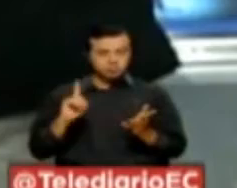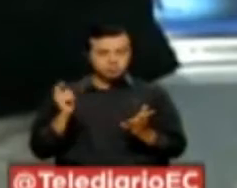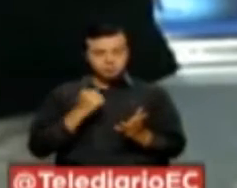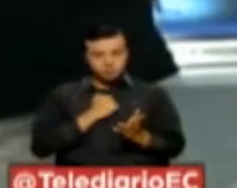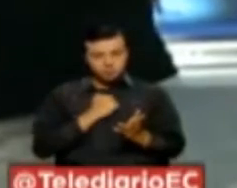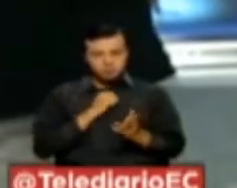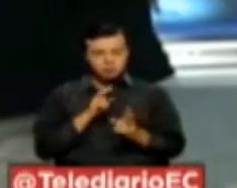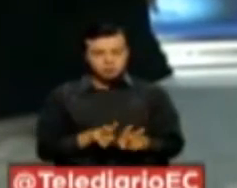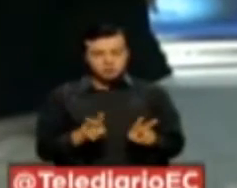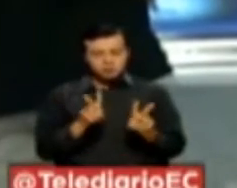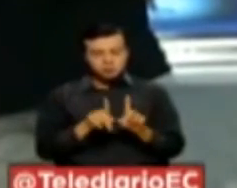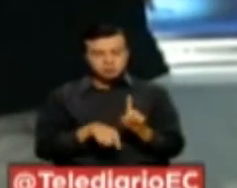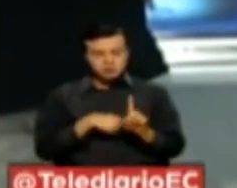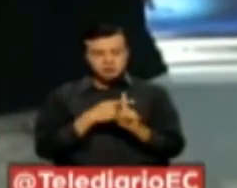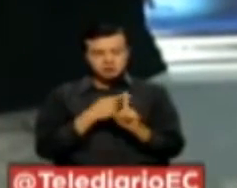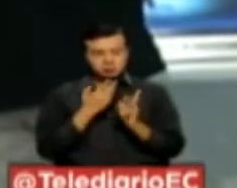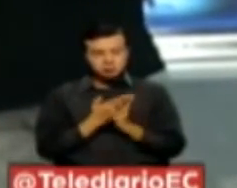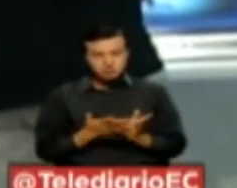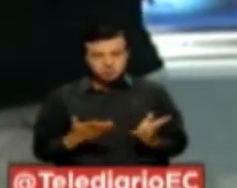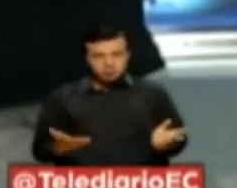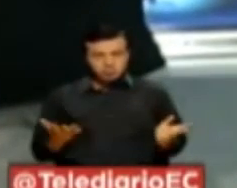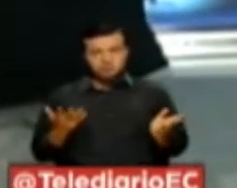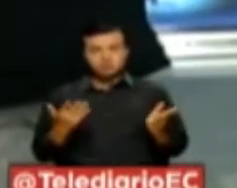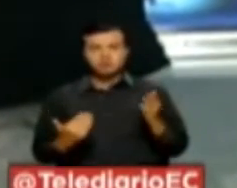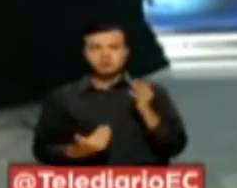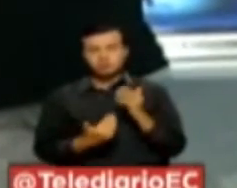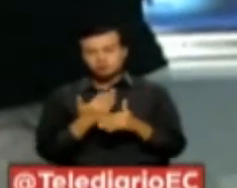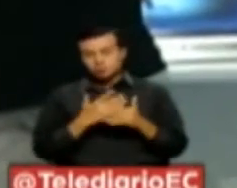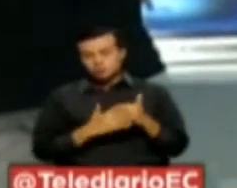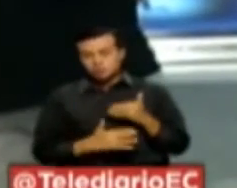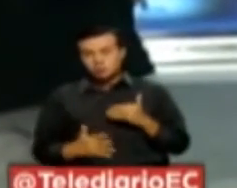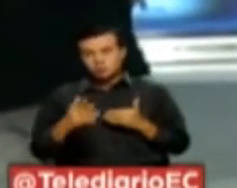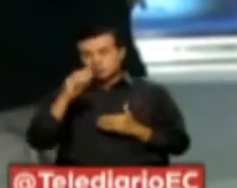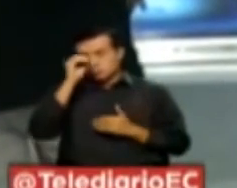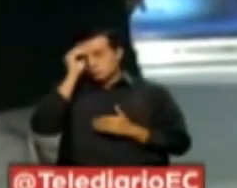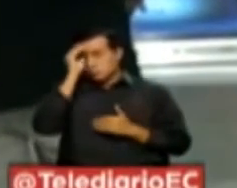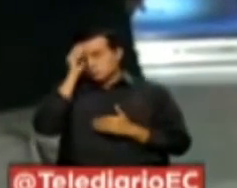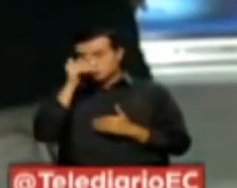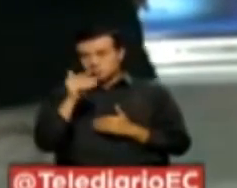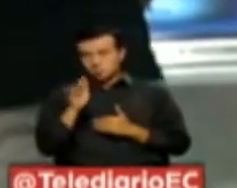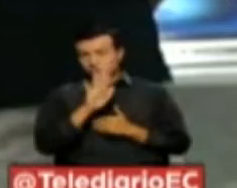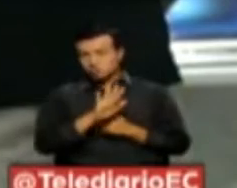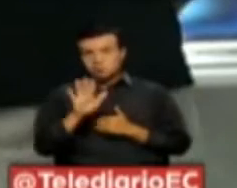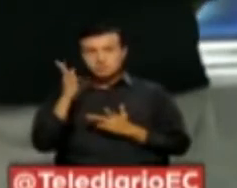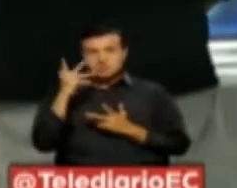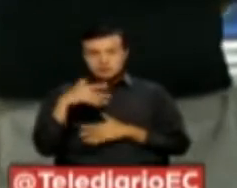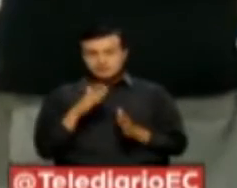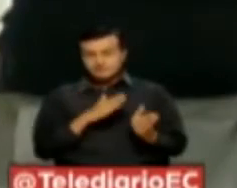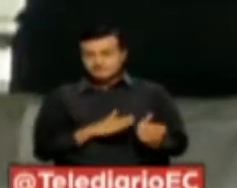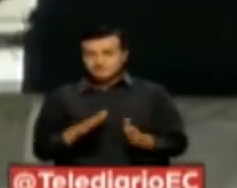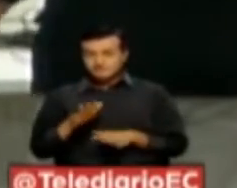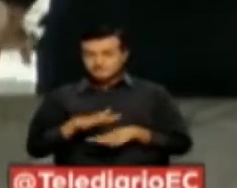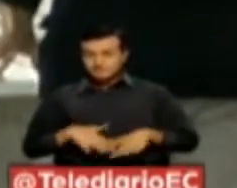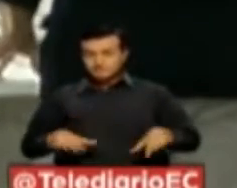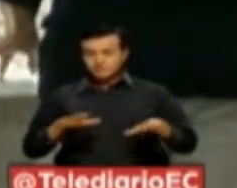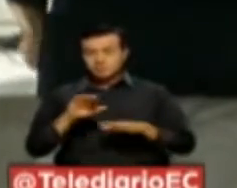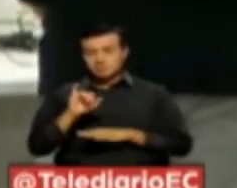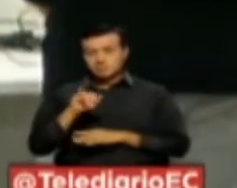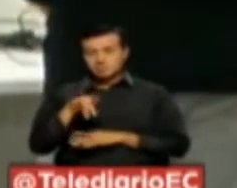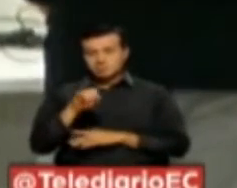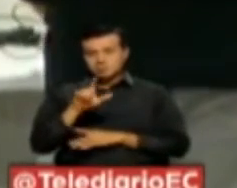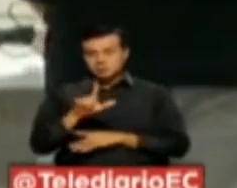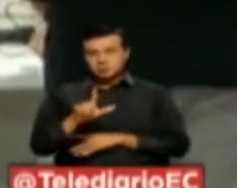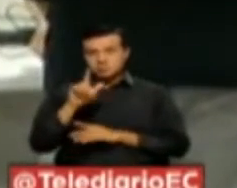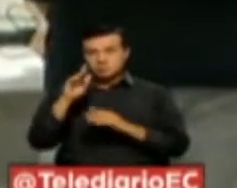generar valor agregado en esta denominada generación del conocimiento. Y es por eso que hemos venido acá hasta Ciespal, estamos